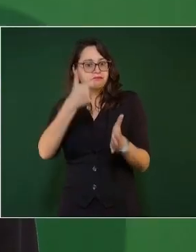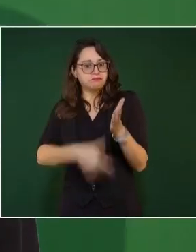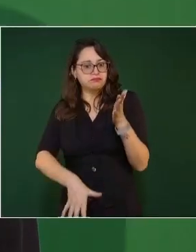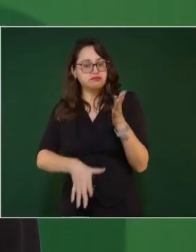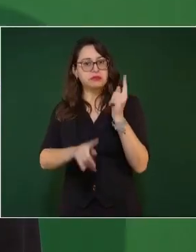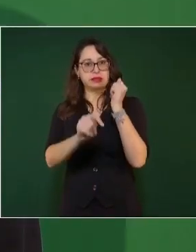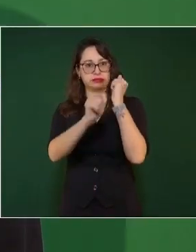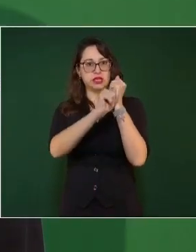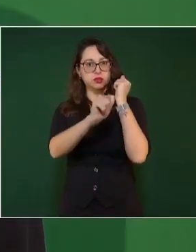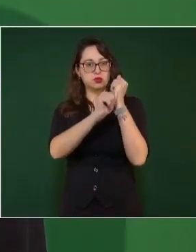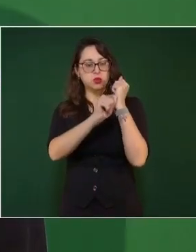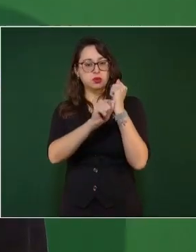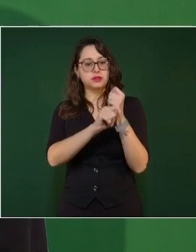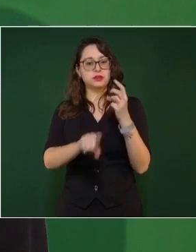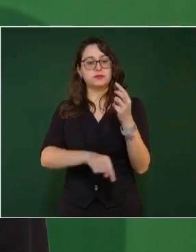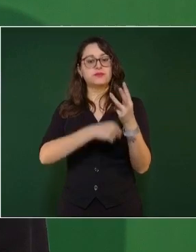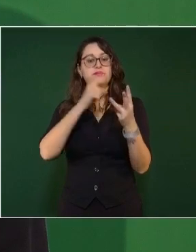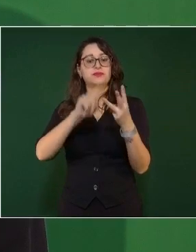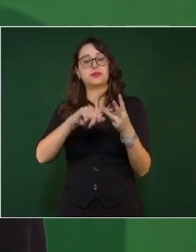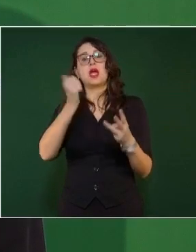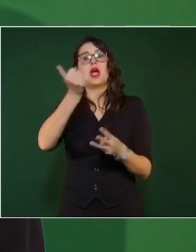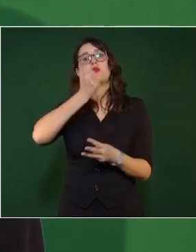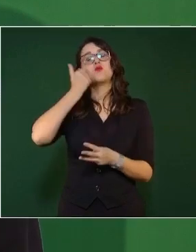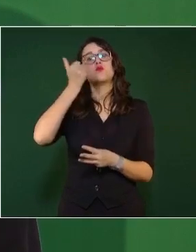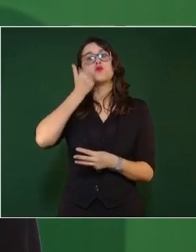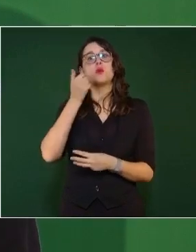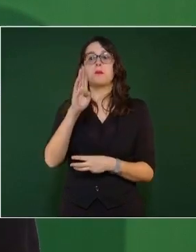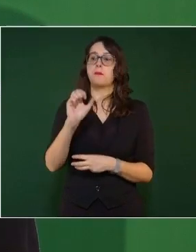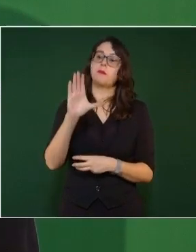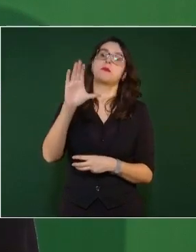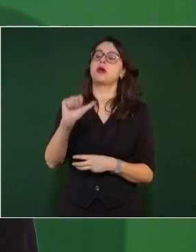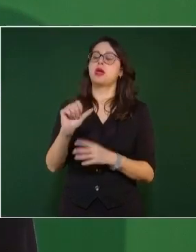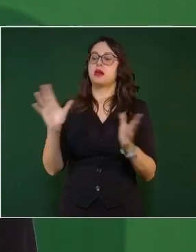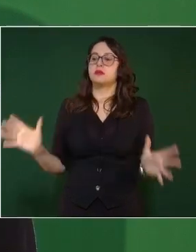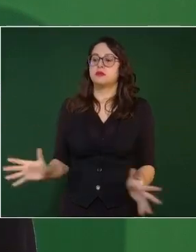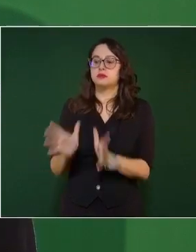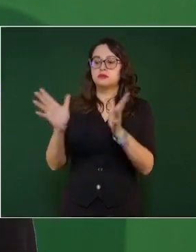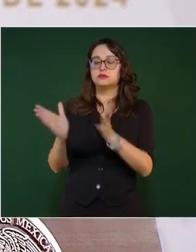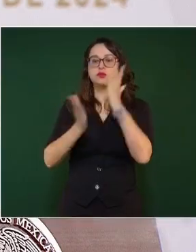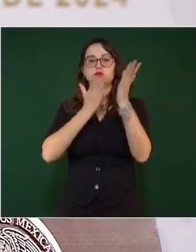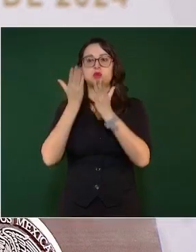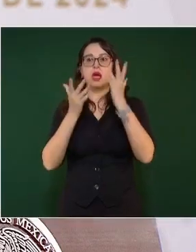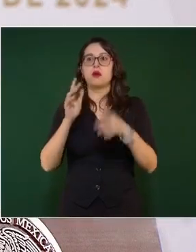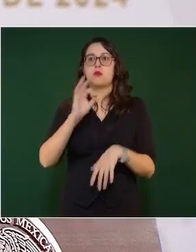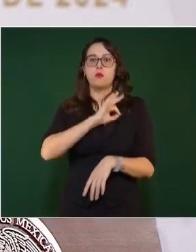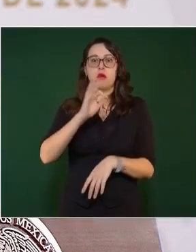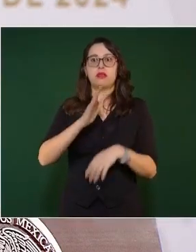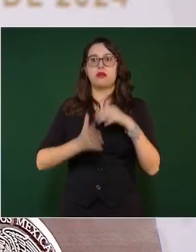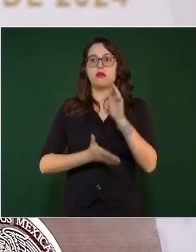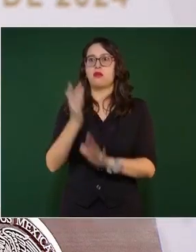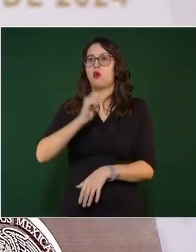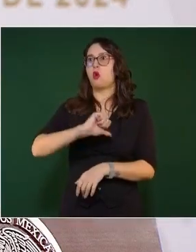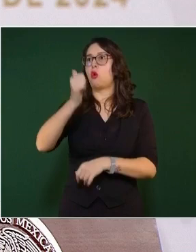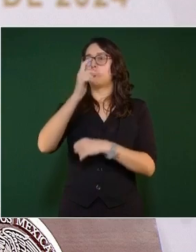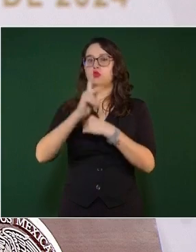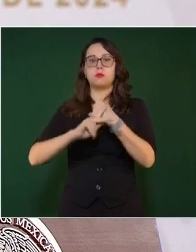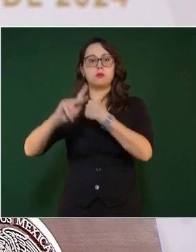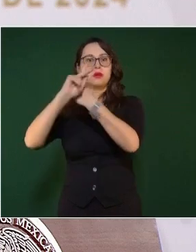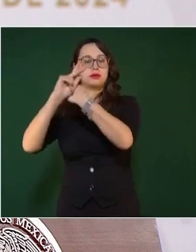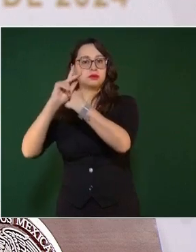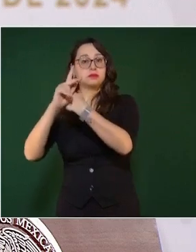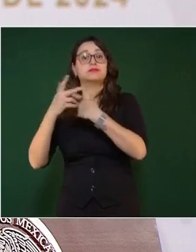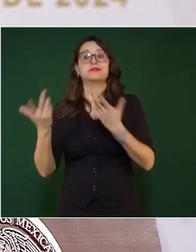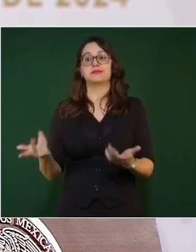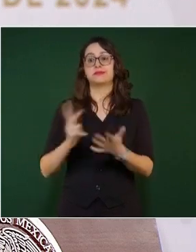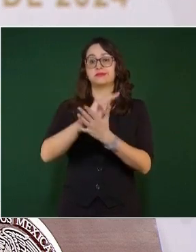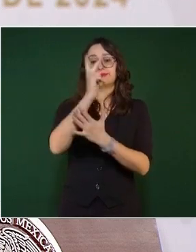es el transporte público; becas a estudiantes para que puedan estudiar en el extranjero. Gracias a esto y a muchos otros programas y